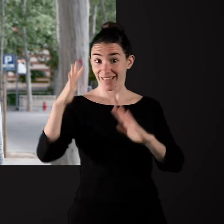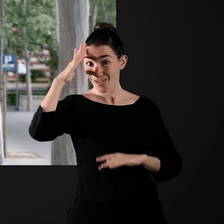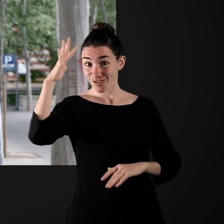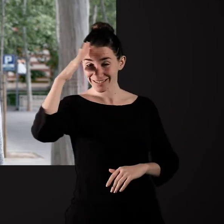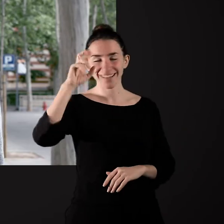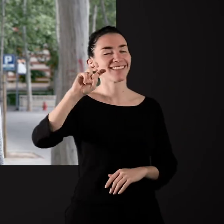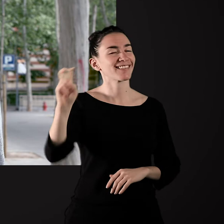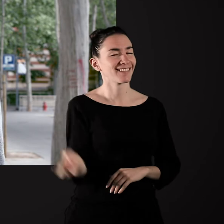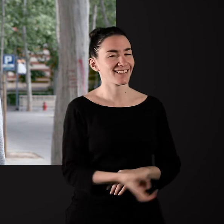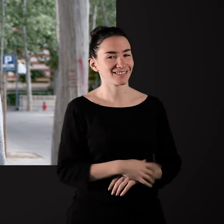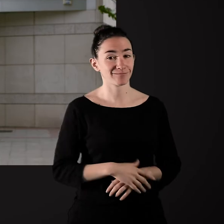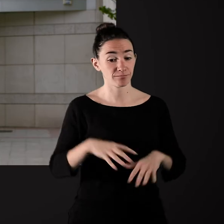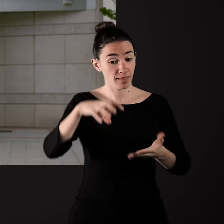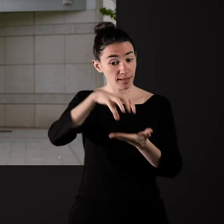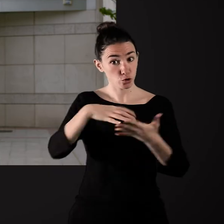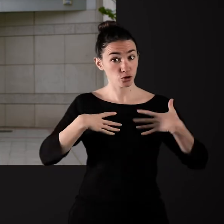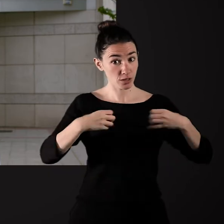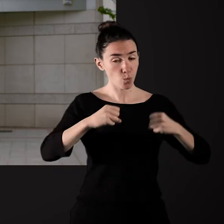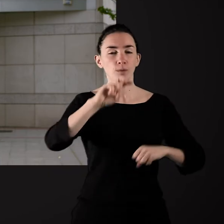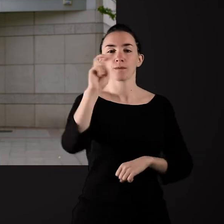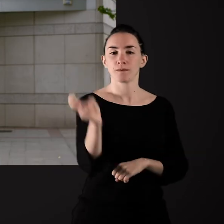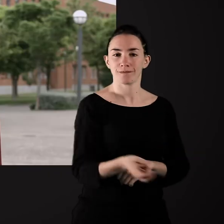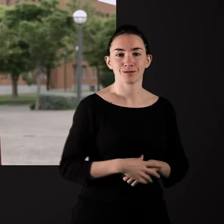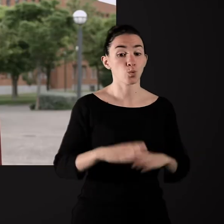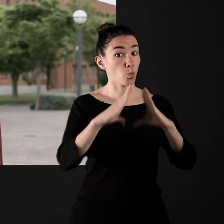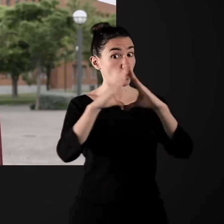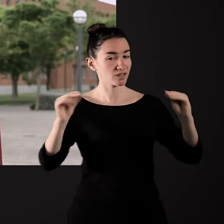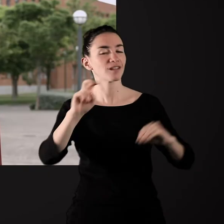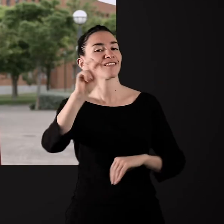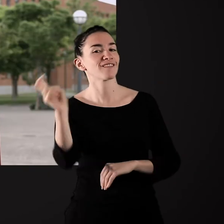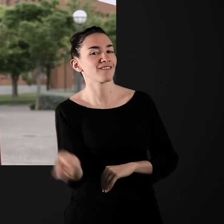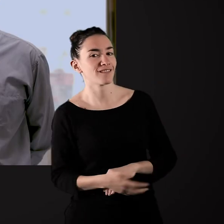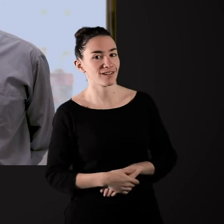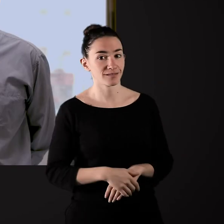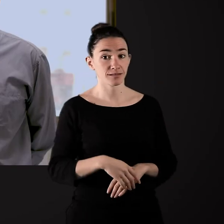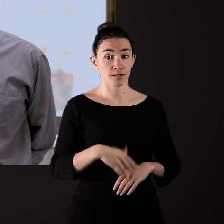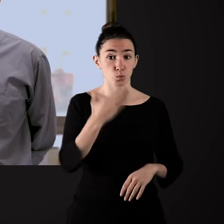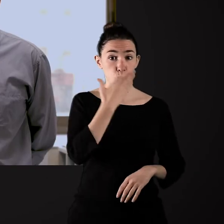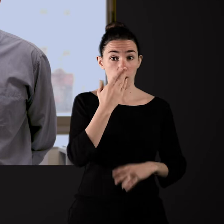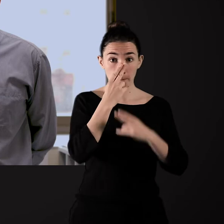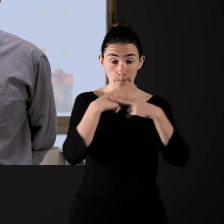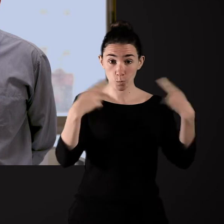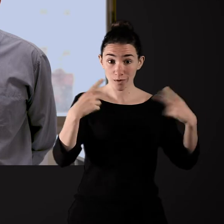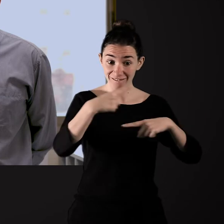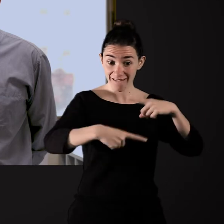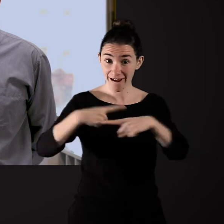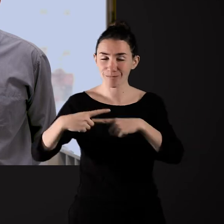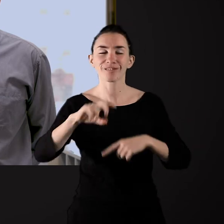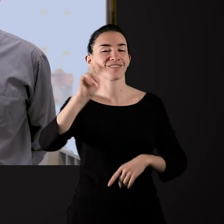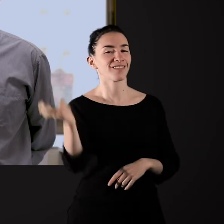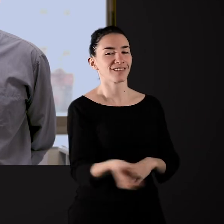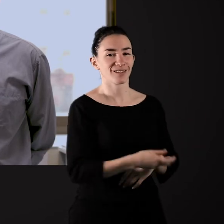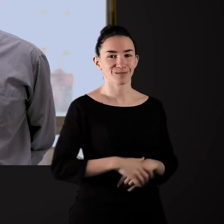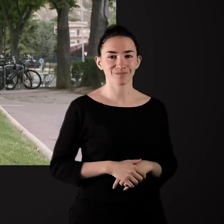La adolescencia es diversa. Mi centro de salud es diverso. Mi universidad es diversa. Las familias de la escuela pública